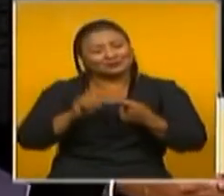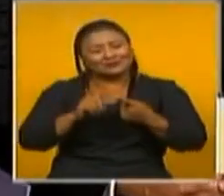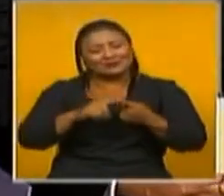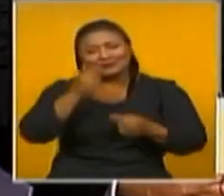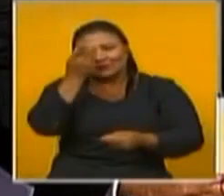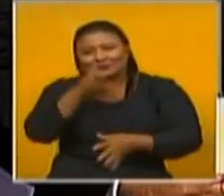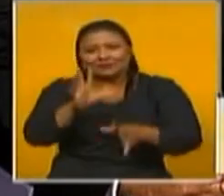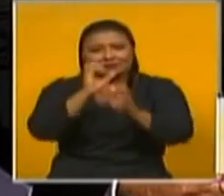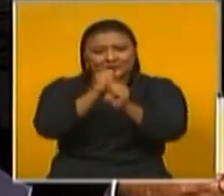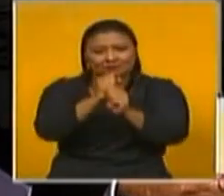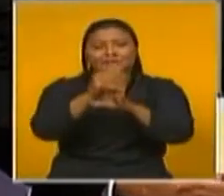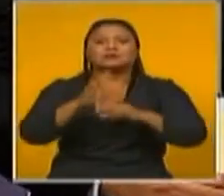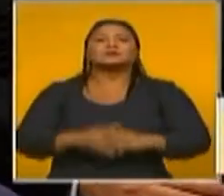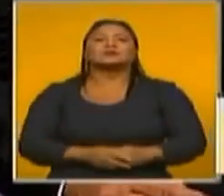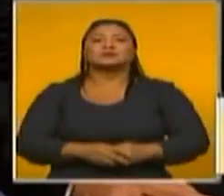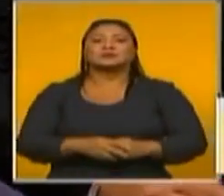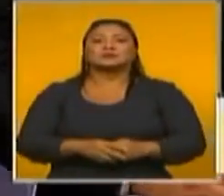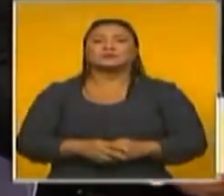muy buenas noches.